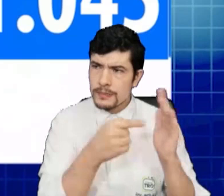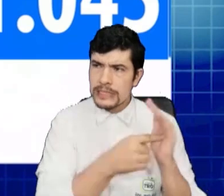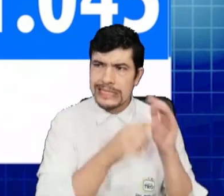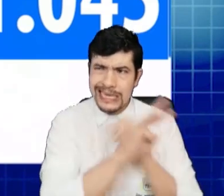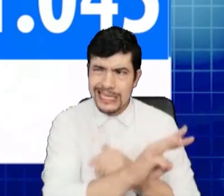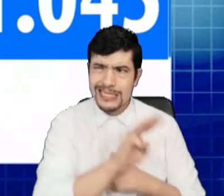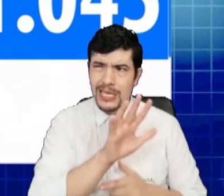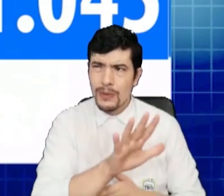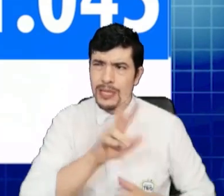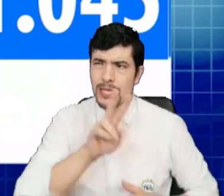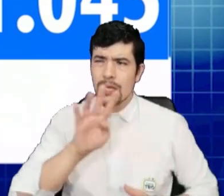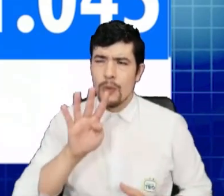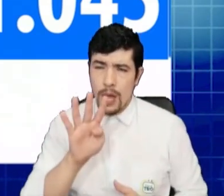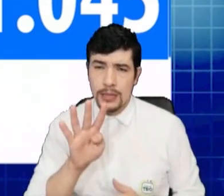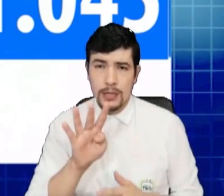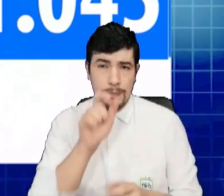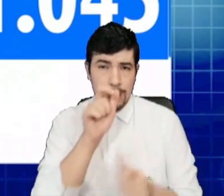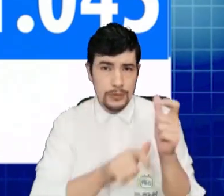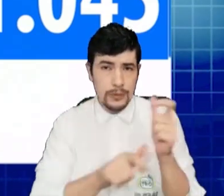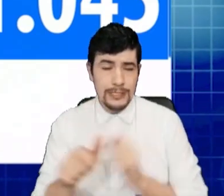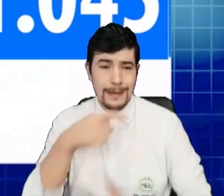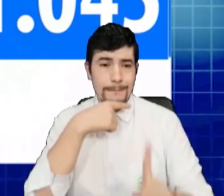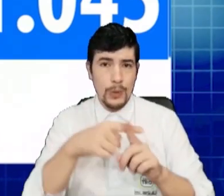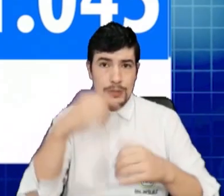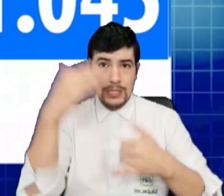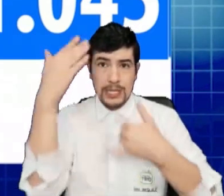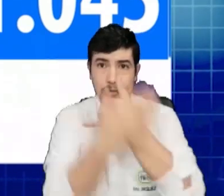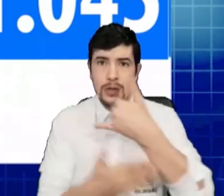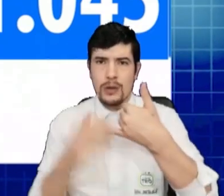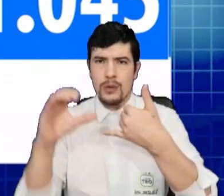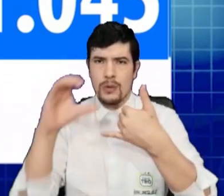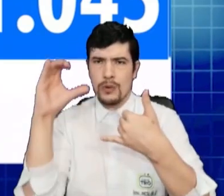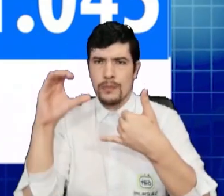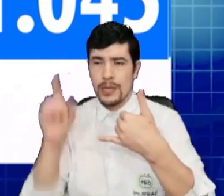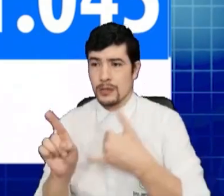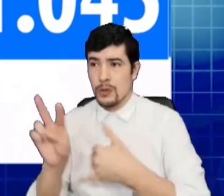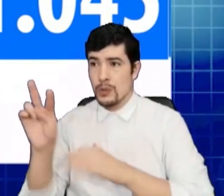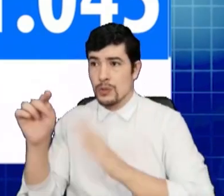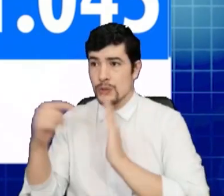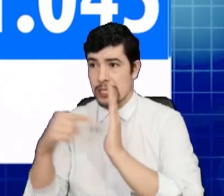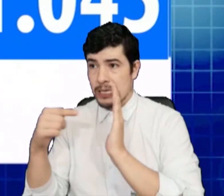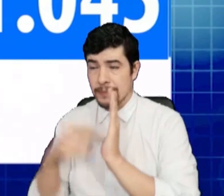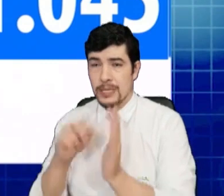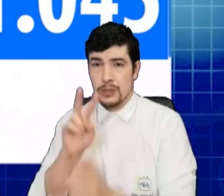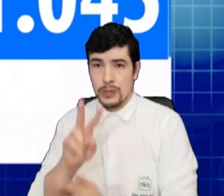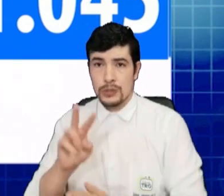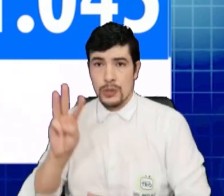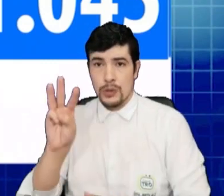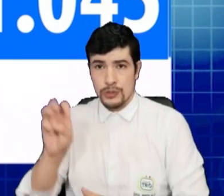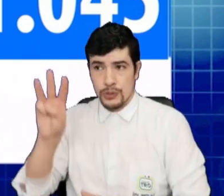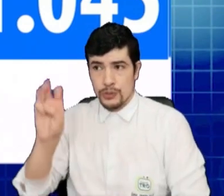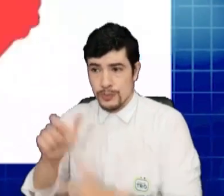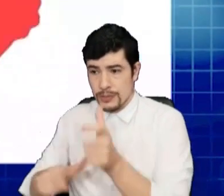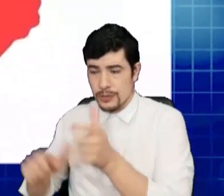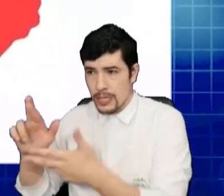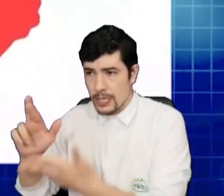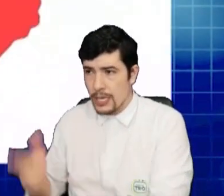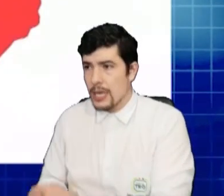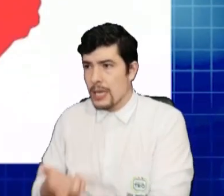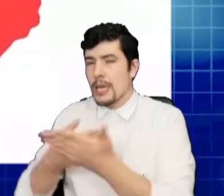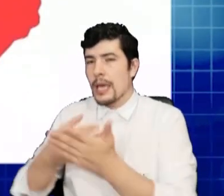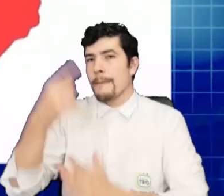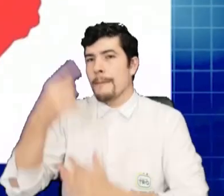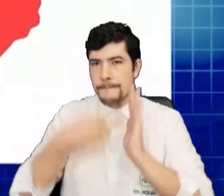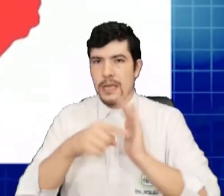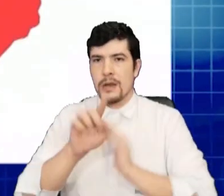covite hasta este momento en el país 12 mil 288 recuperados y mil 45 muertes en el